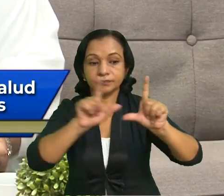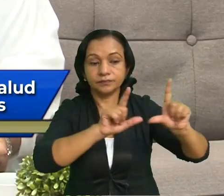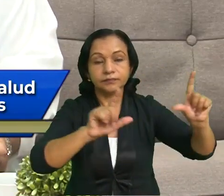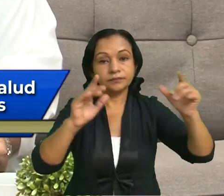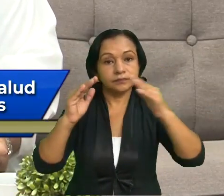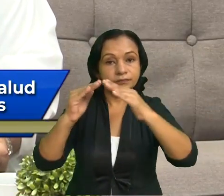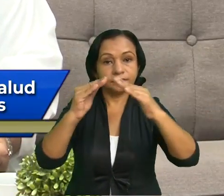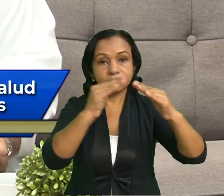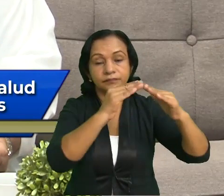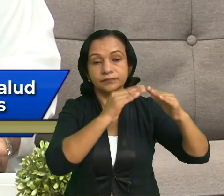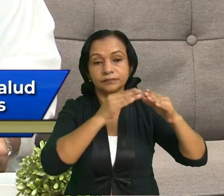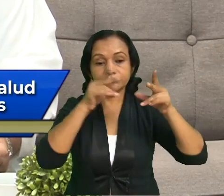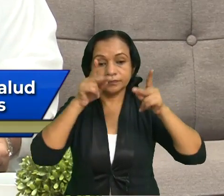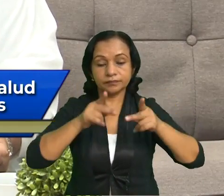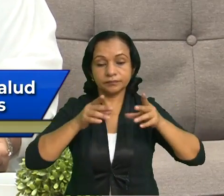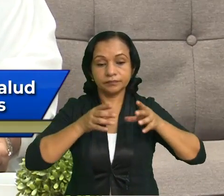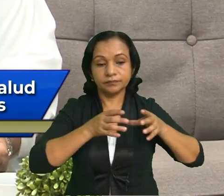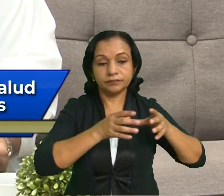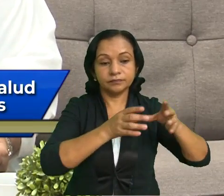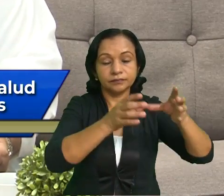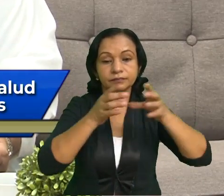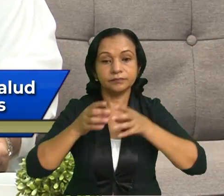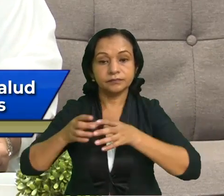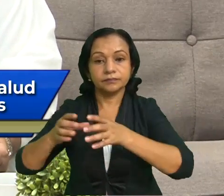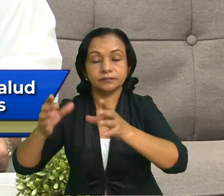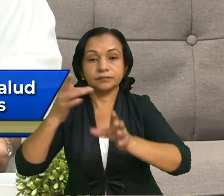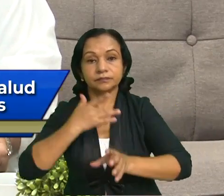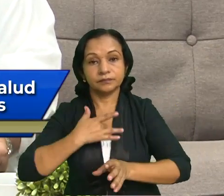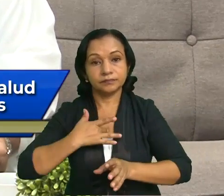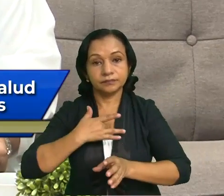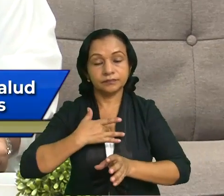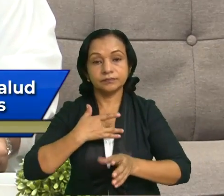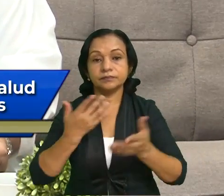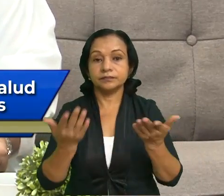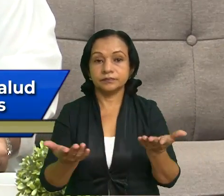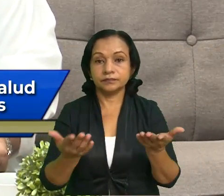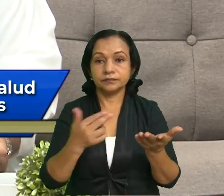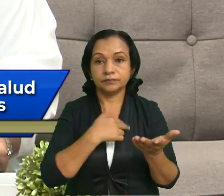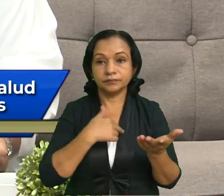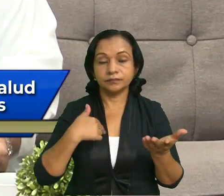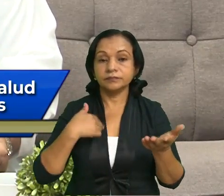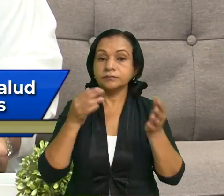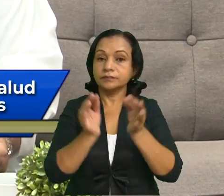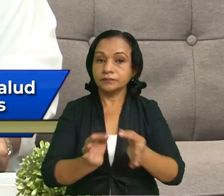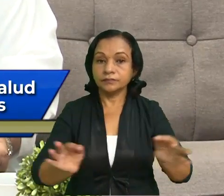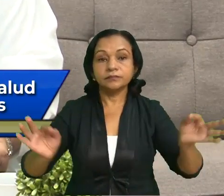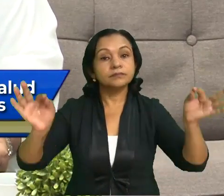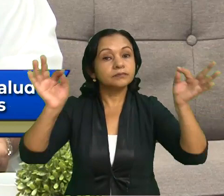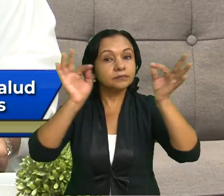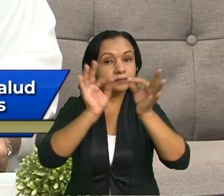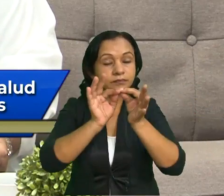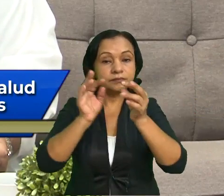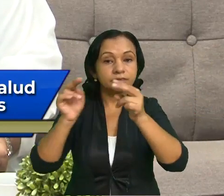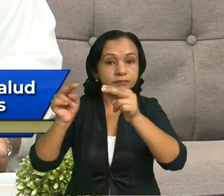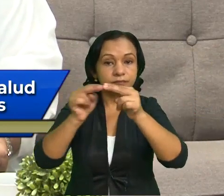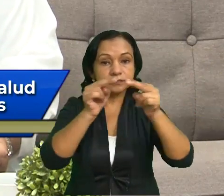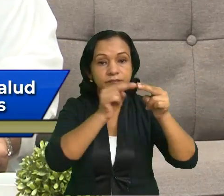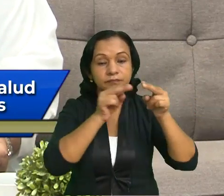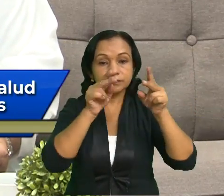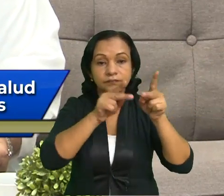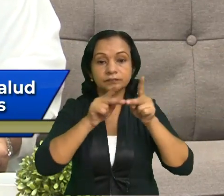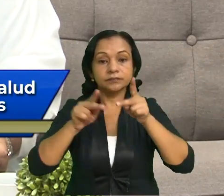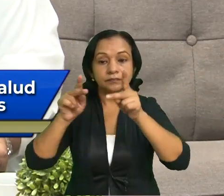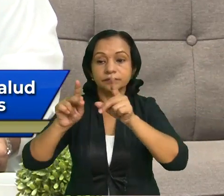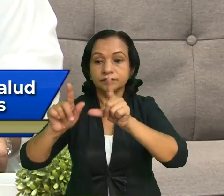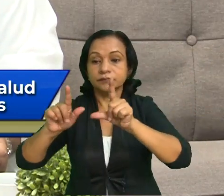a la movilización de las personas que así lo requieren en base a las condiciones de riesgo que fue todo elemento importante no el movilizar a las personas de los